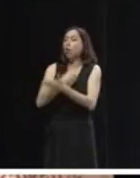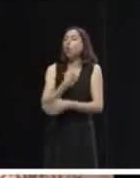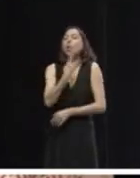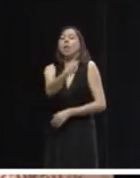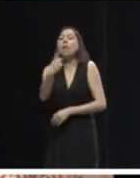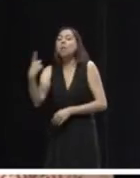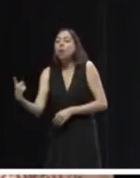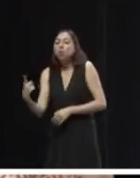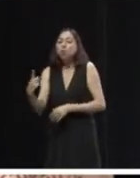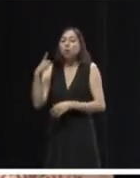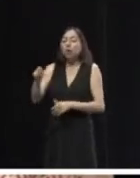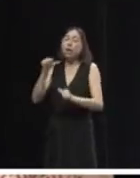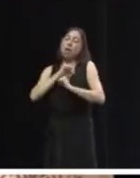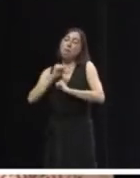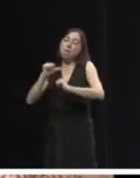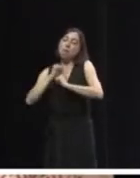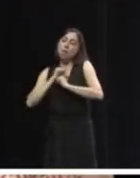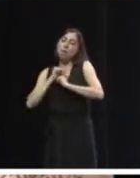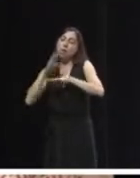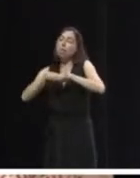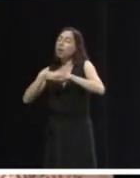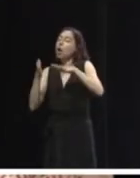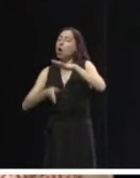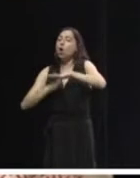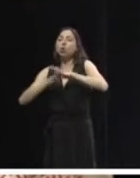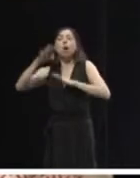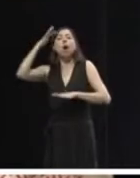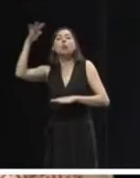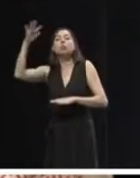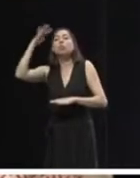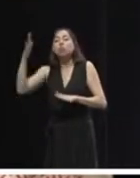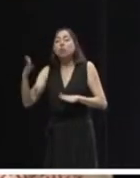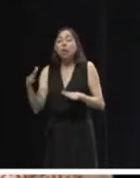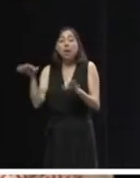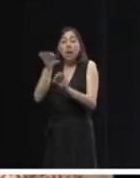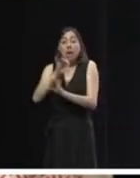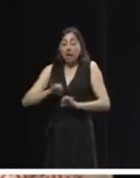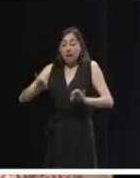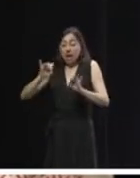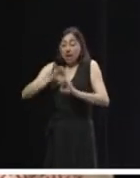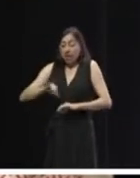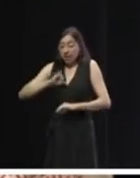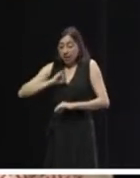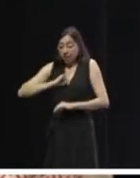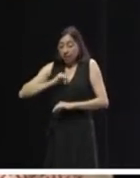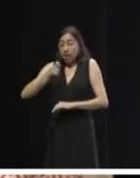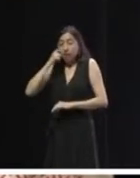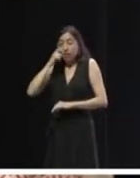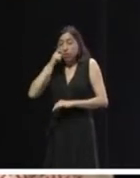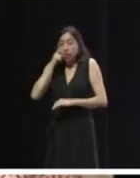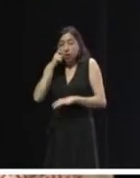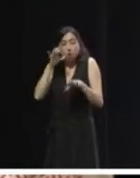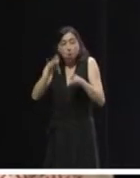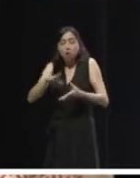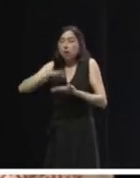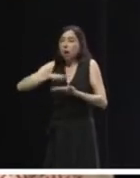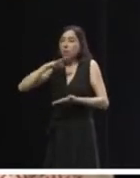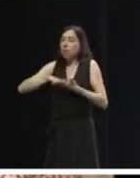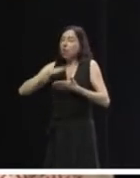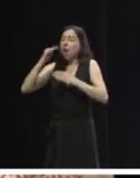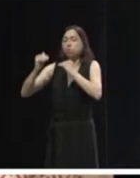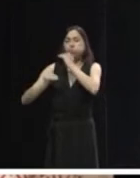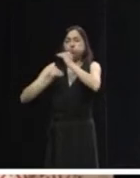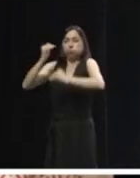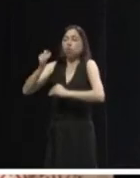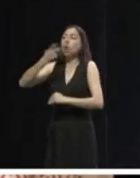están con una esperanza de seguir soñando. Nadie identifica al ser humano como su capacidad de autosuperación. Y nuestro discurso, nuestro